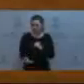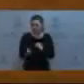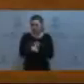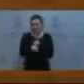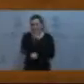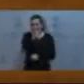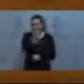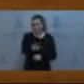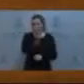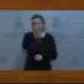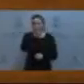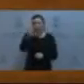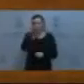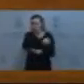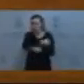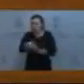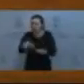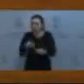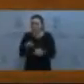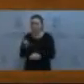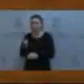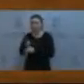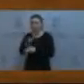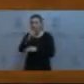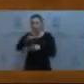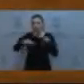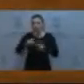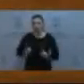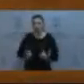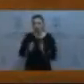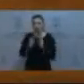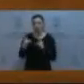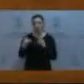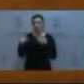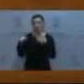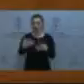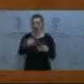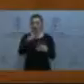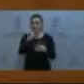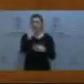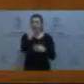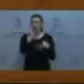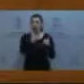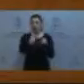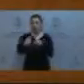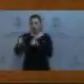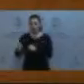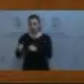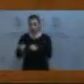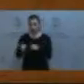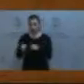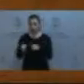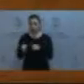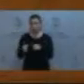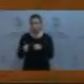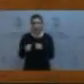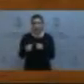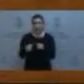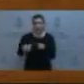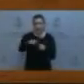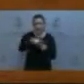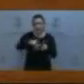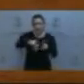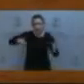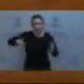35 millones para infraestructuras en 10 años para 5 concejos que son los más extensos de la